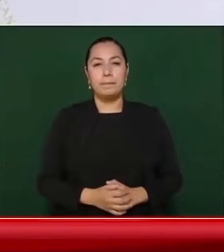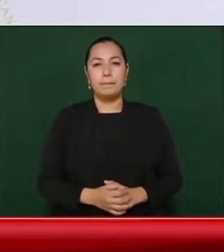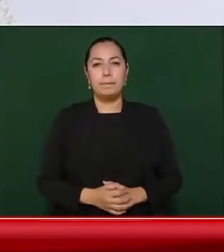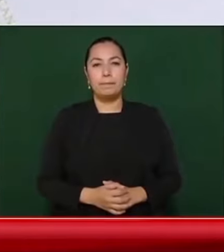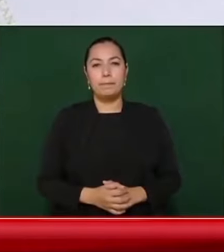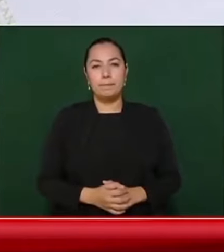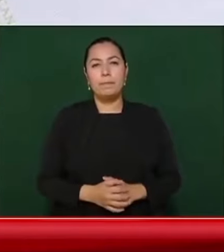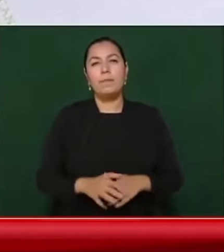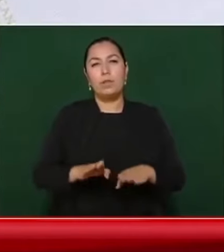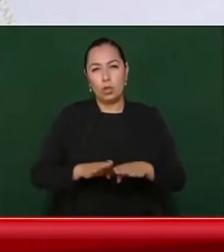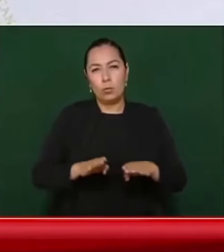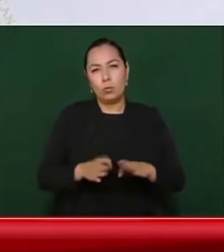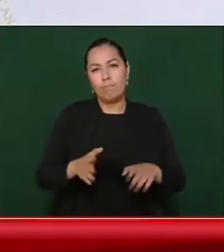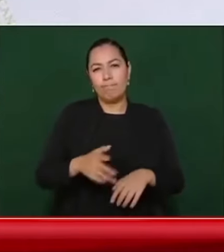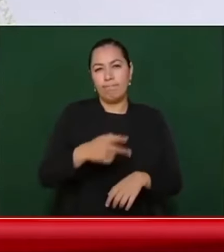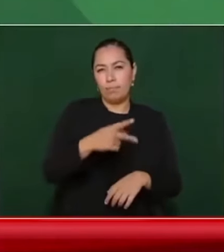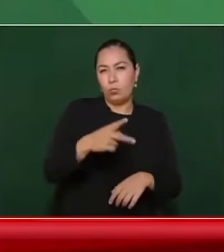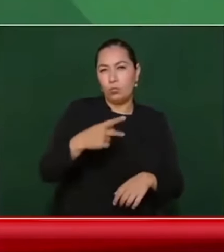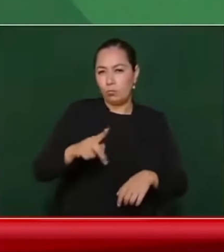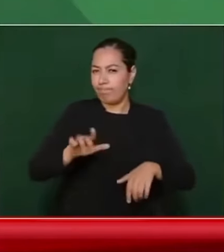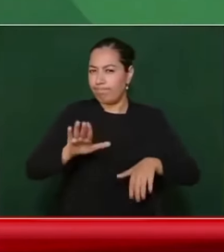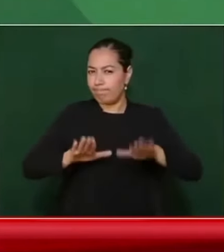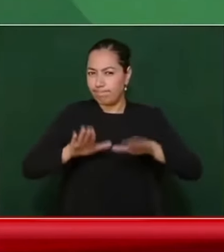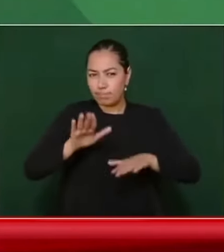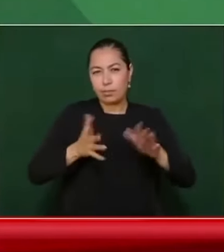soberanía de cada país